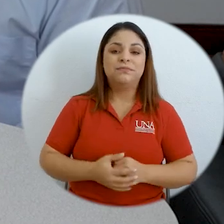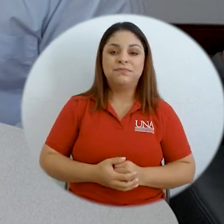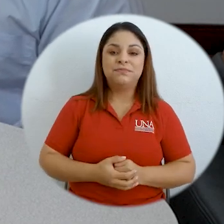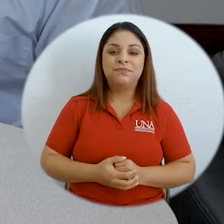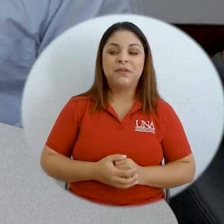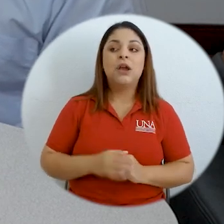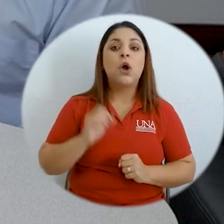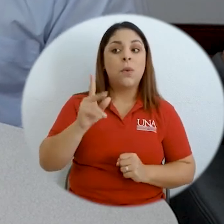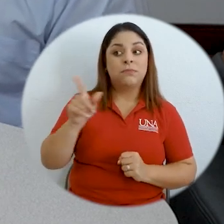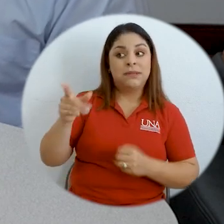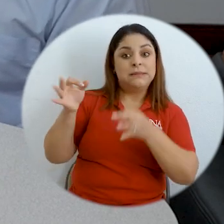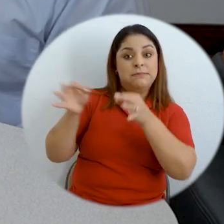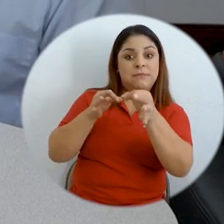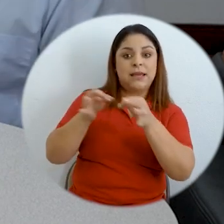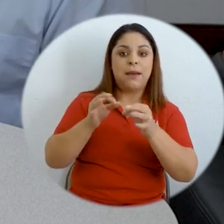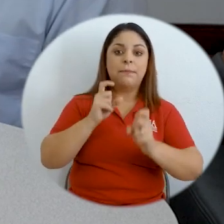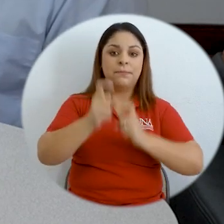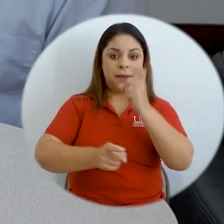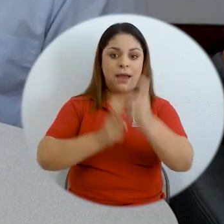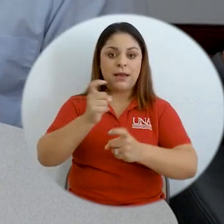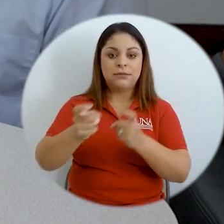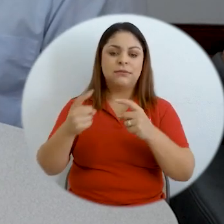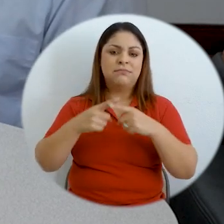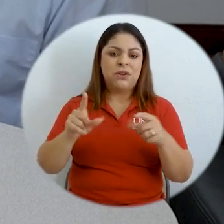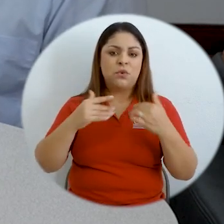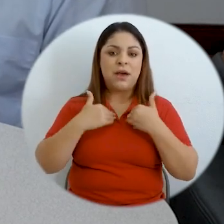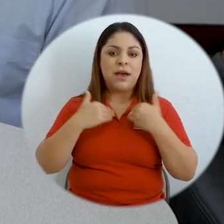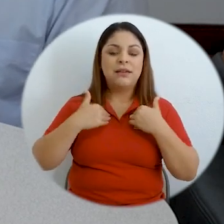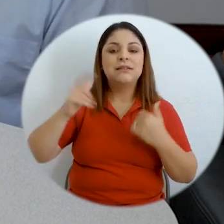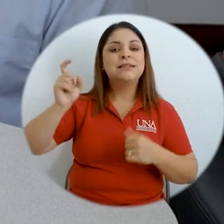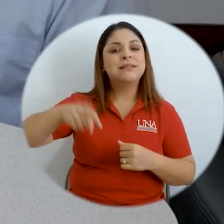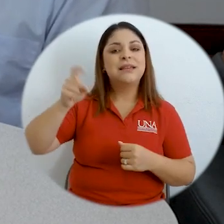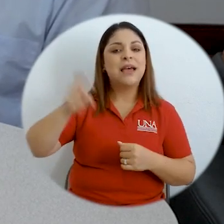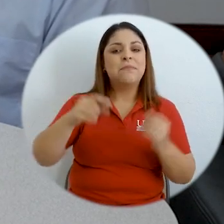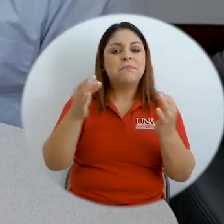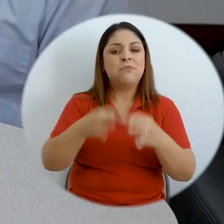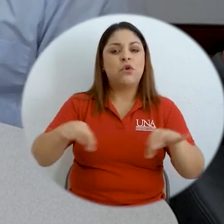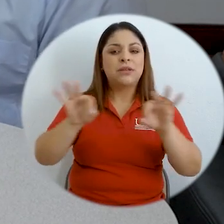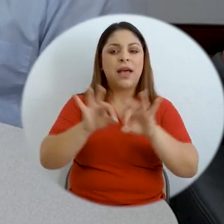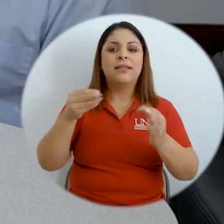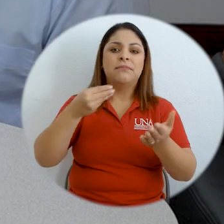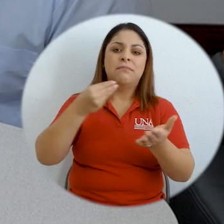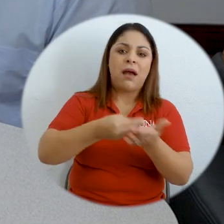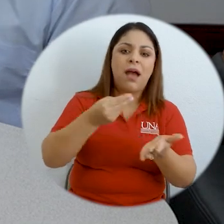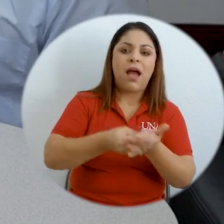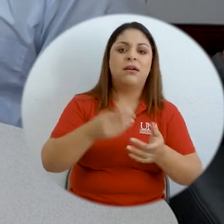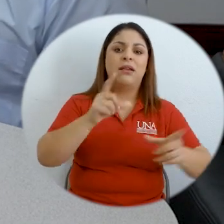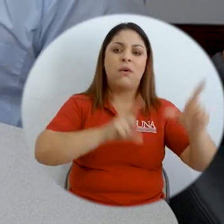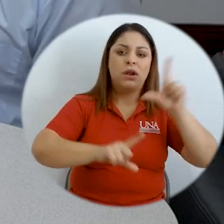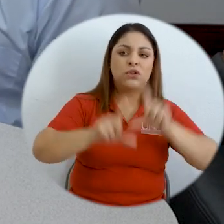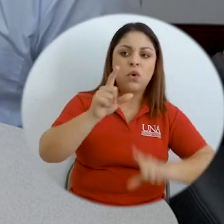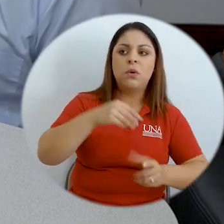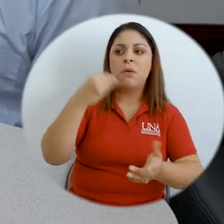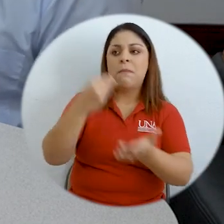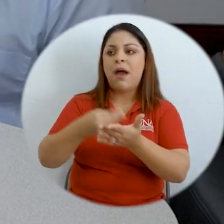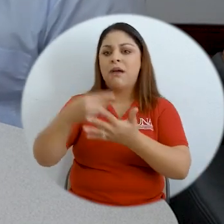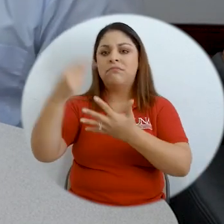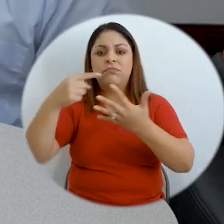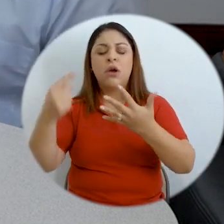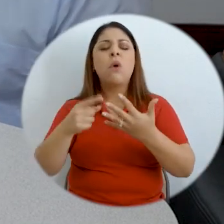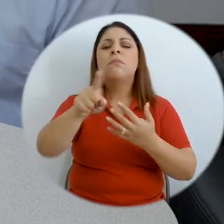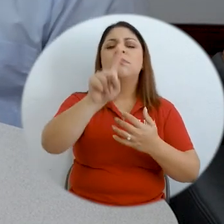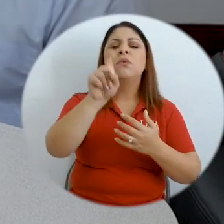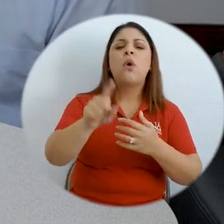por qué está el tema de becas, pero también hay una necesidad imperante en la universidad de invertir en laboratorios, en fin, ¿cuáles son esas